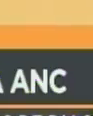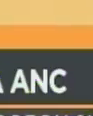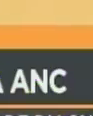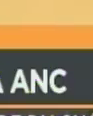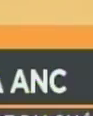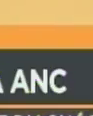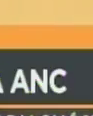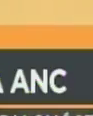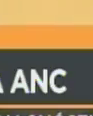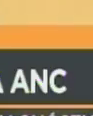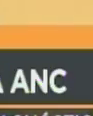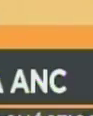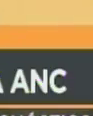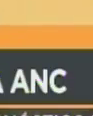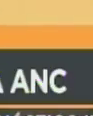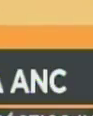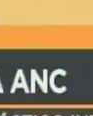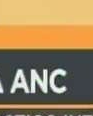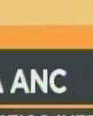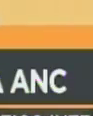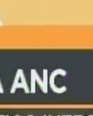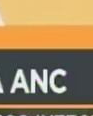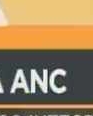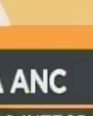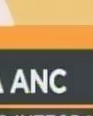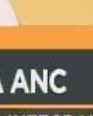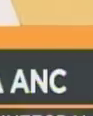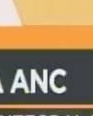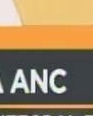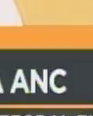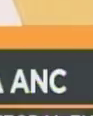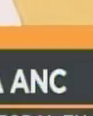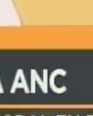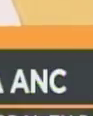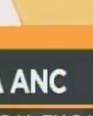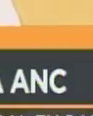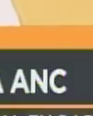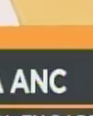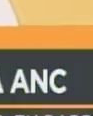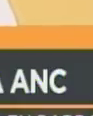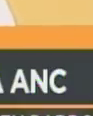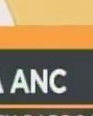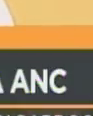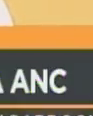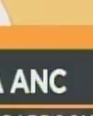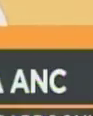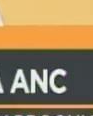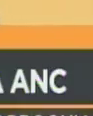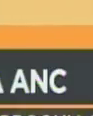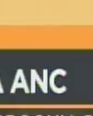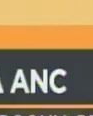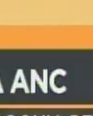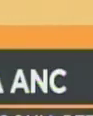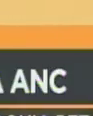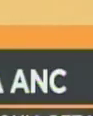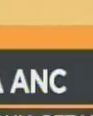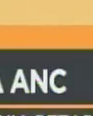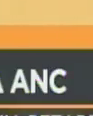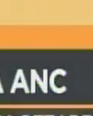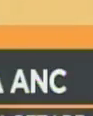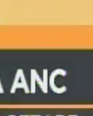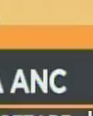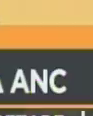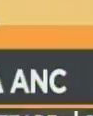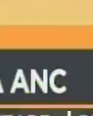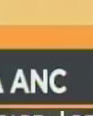coincide exactamente con la población venezolana. El 33% de la población venezolana tiene entre